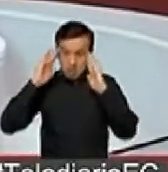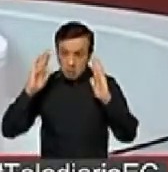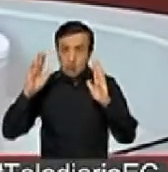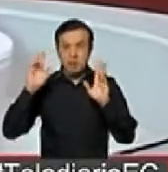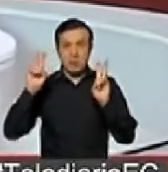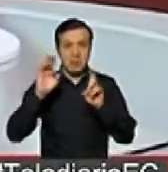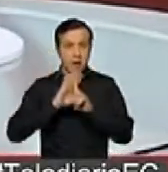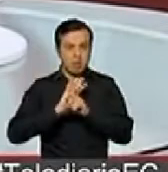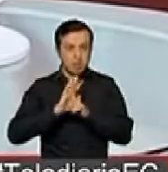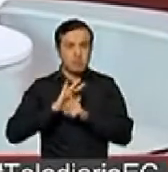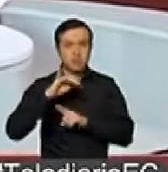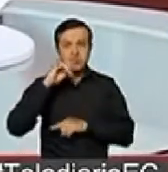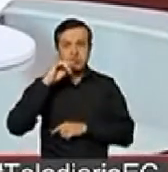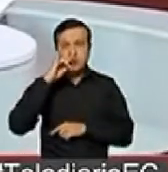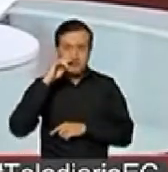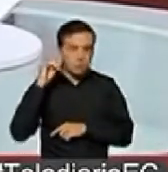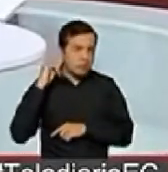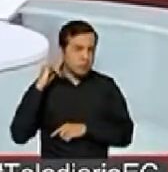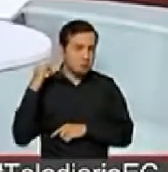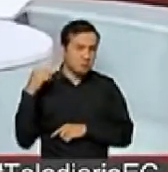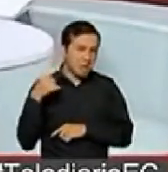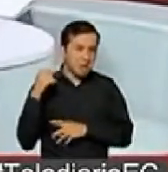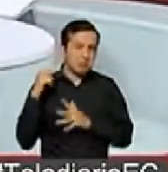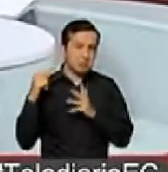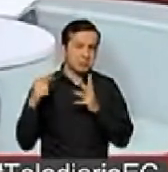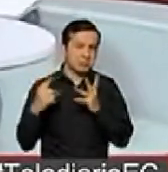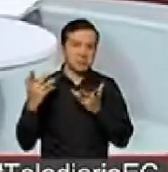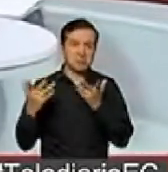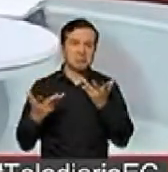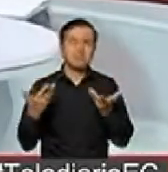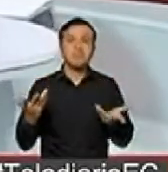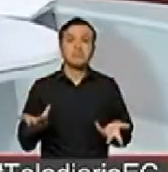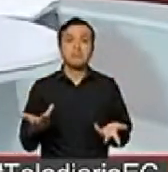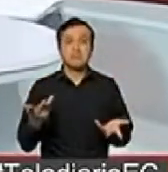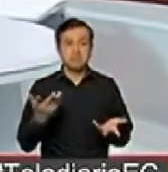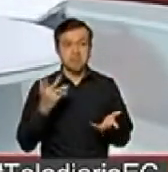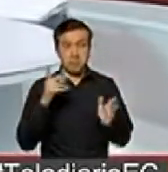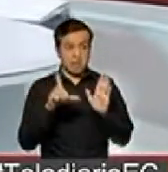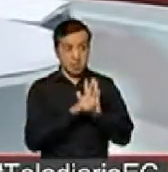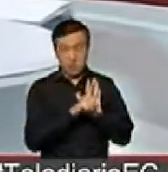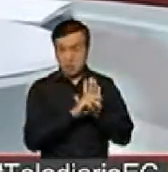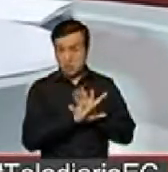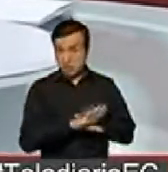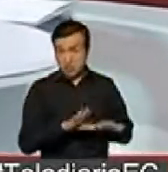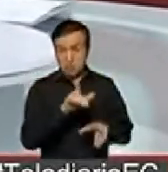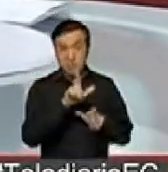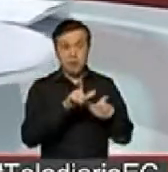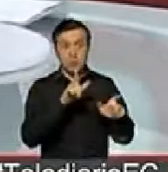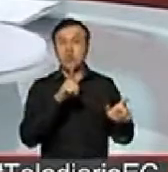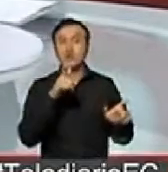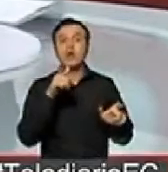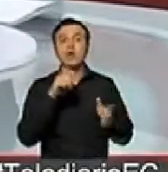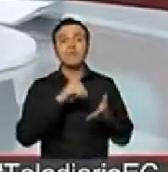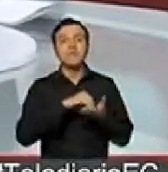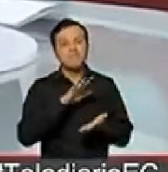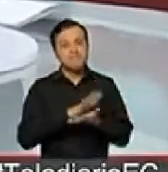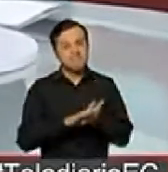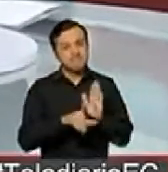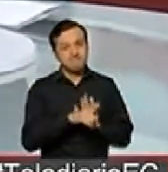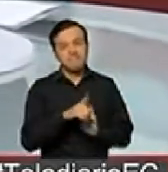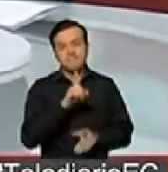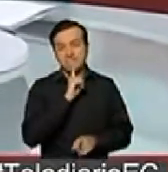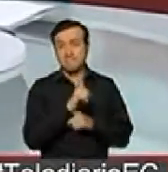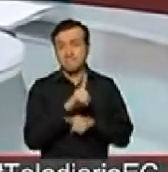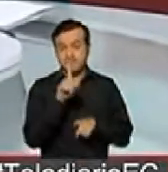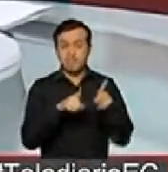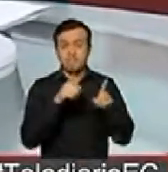abusos sexuales a menores? Muchas veces las cosas no pasan únicamente por la ley, sino por quien aplica la ley. Y lamentablemente sí han habido